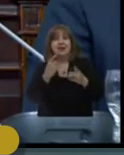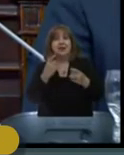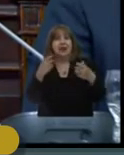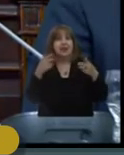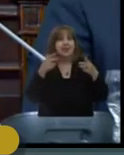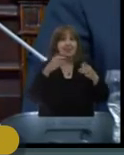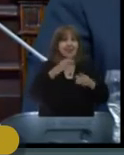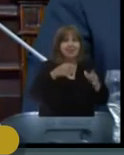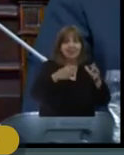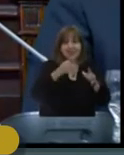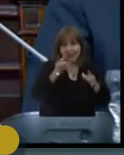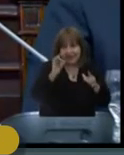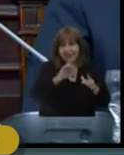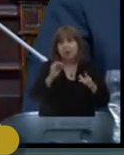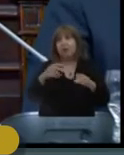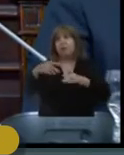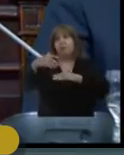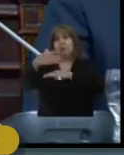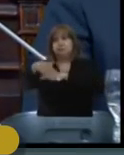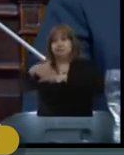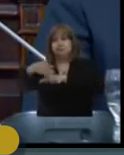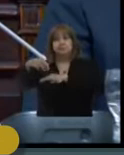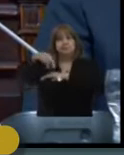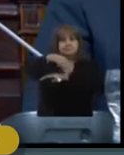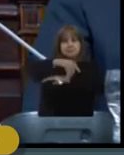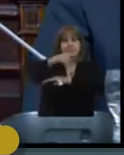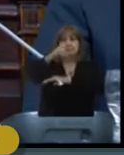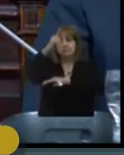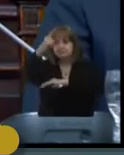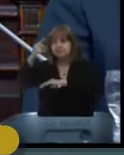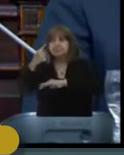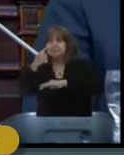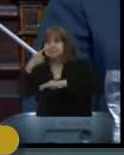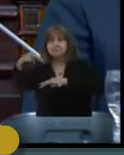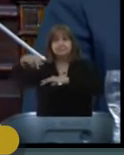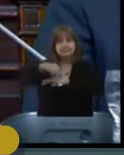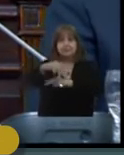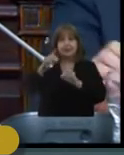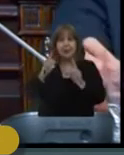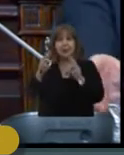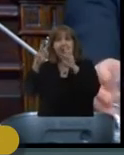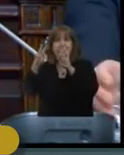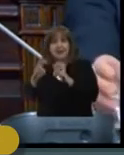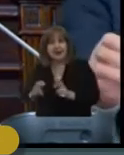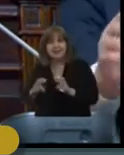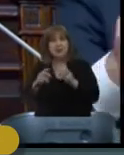no está y tampoco se habló. Dijo que las escuelas están en perfectas condiciones, o sea, bueno, eso ya me